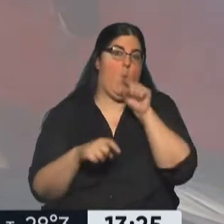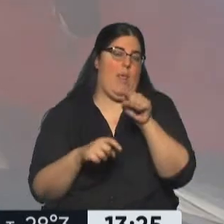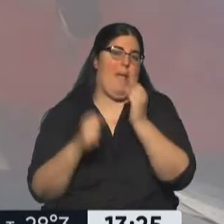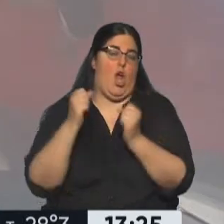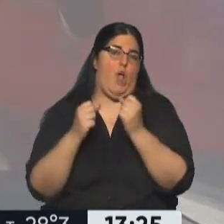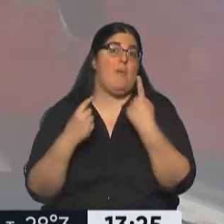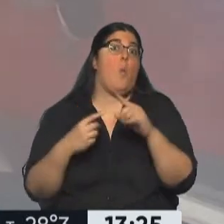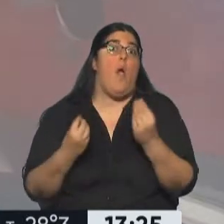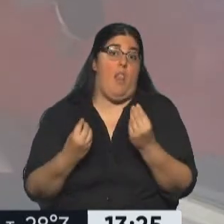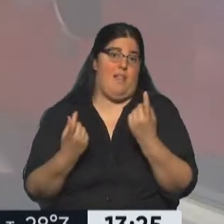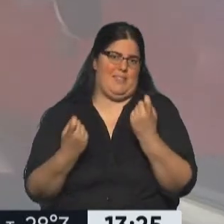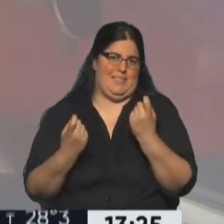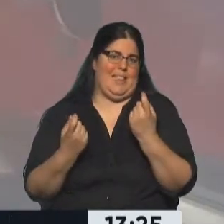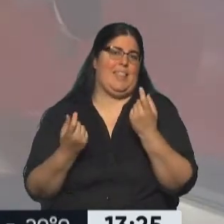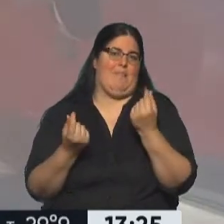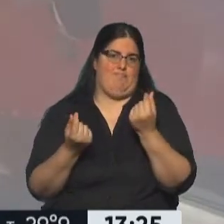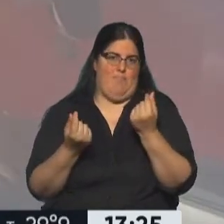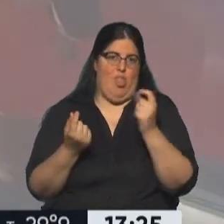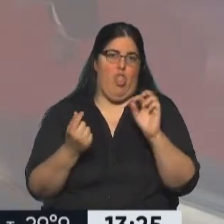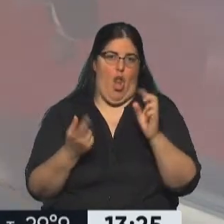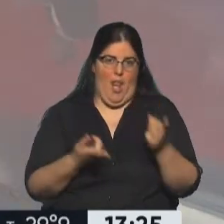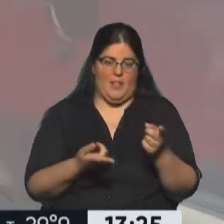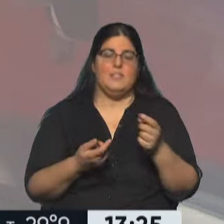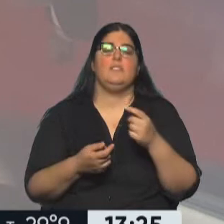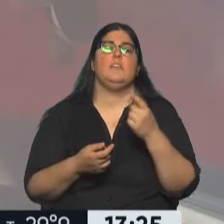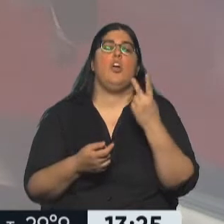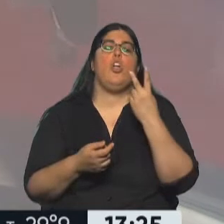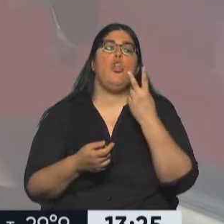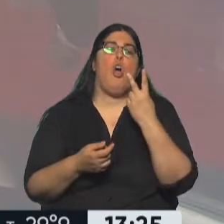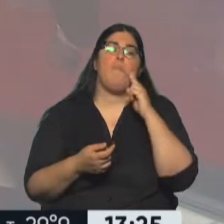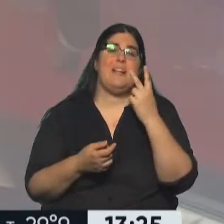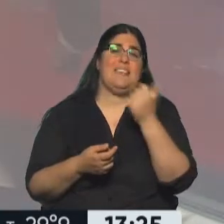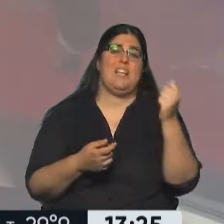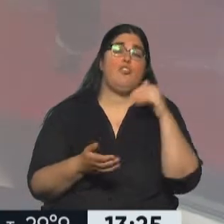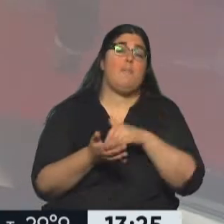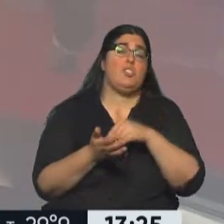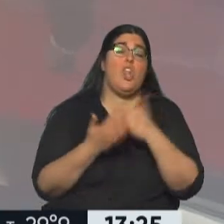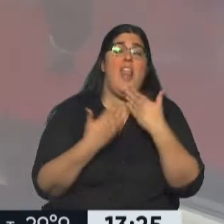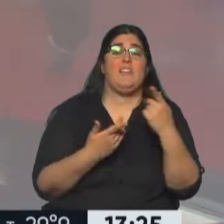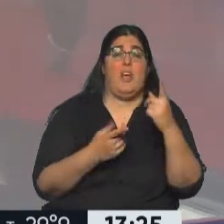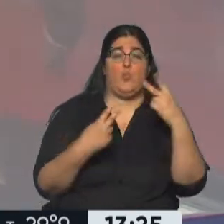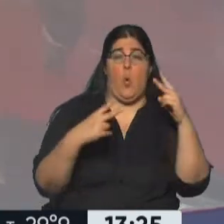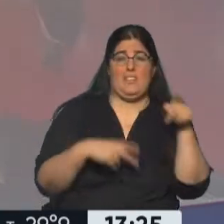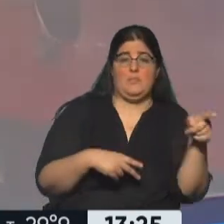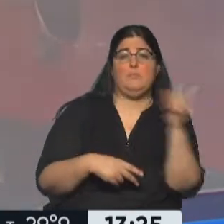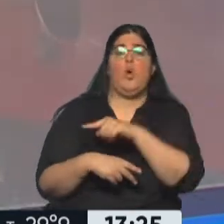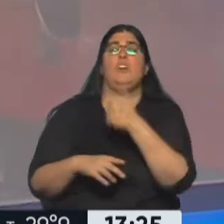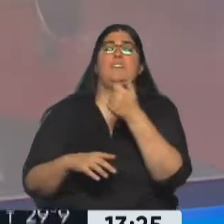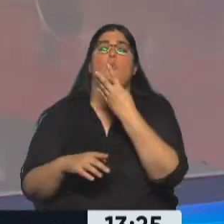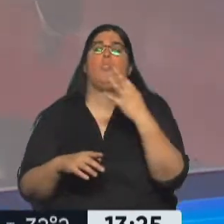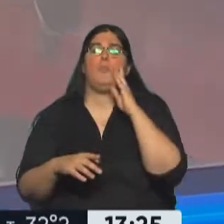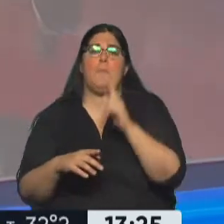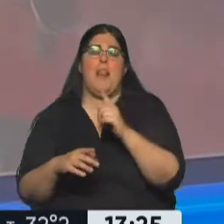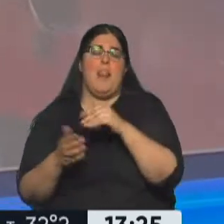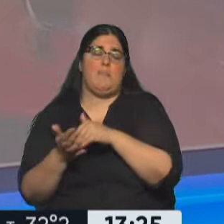económico cubano, es la necesidad de divisas y de dólares. Entraban 2.600 millones por turismo, 6.400 millones por servicios médicos, sobre